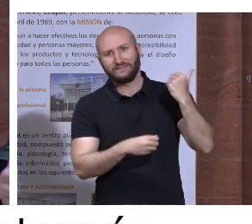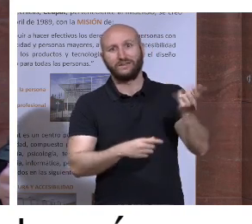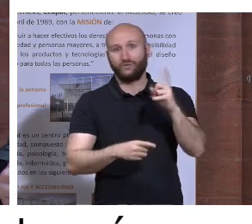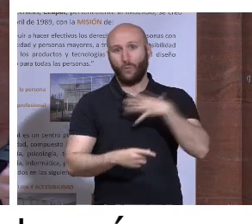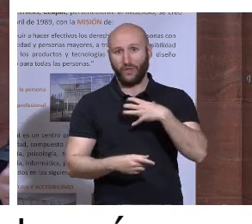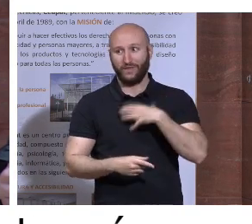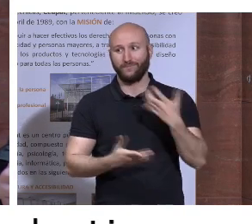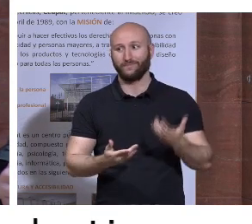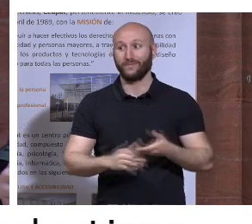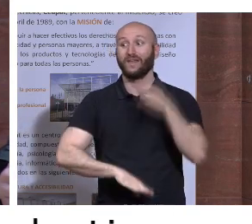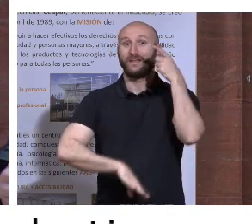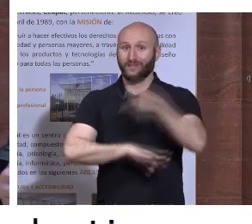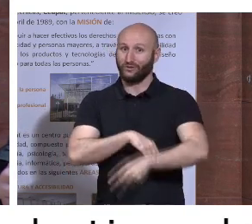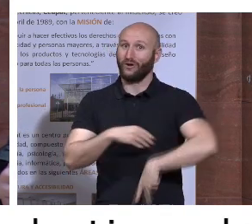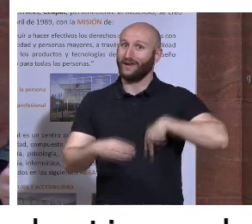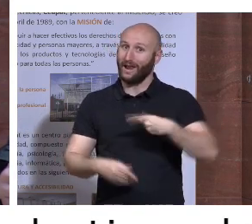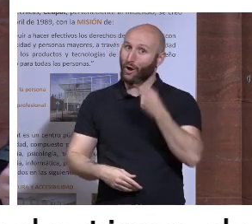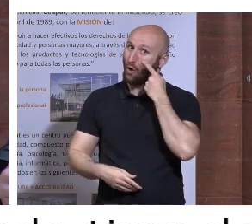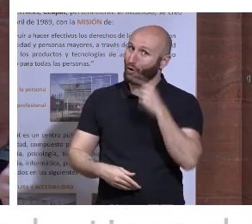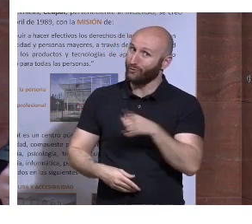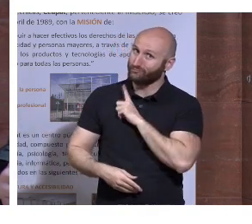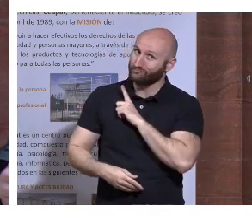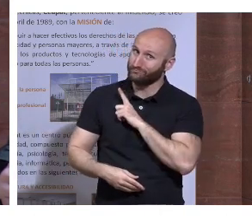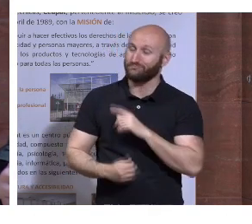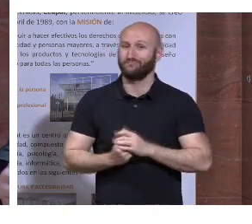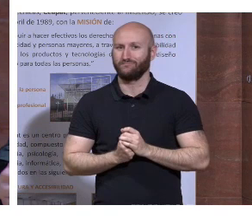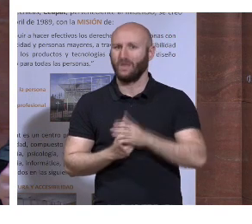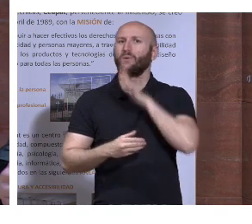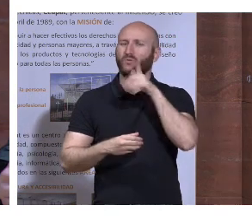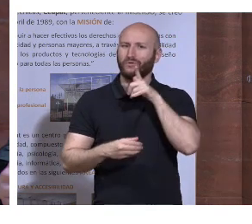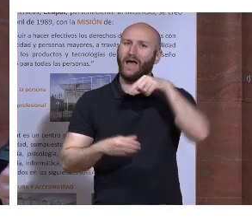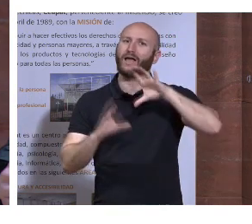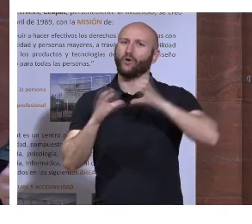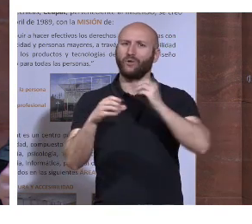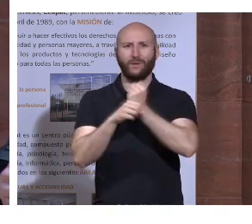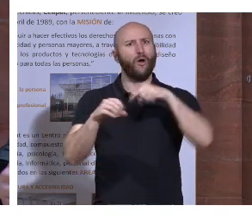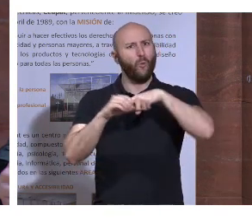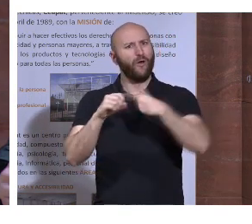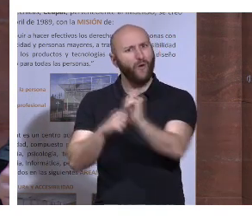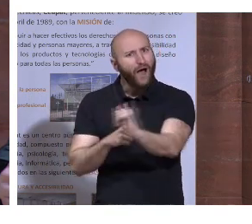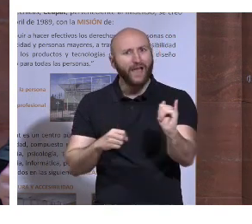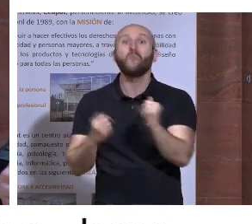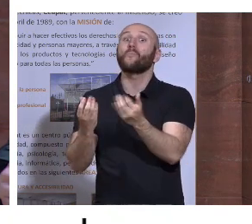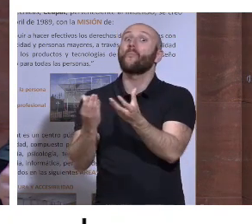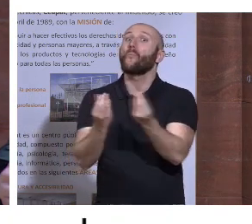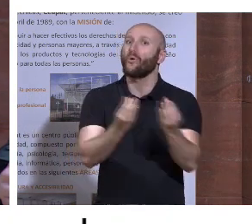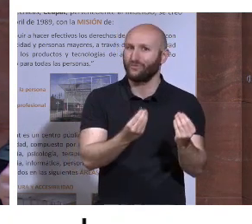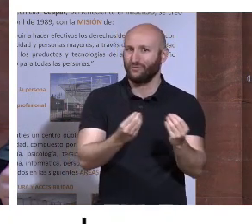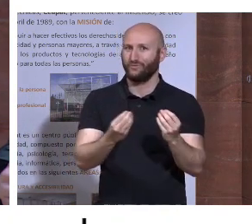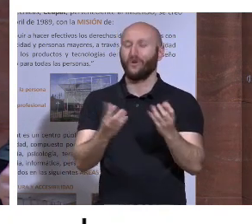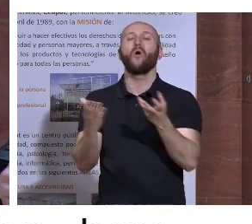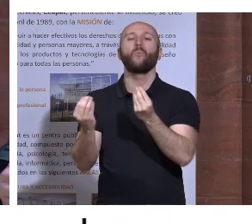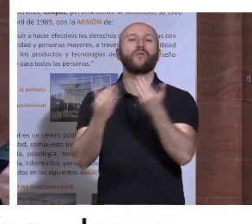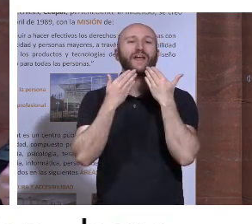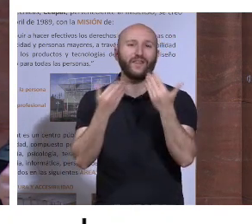general, ojo al parche. Hay huecos en esta plantilla. Muchos. Muchísimas gracias a todos